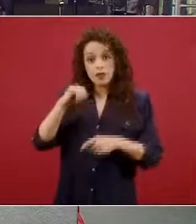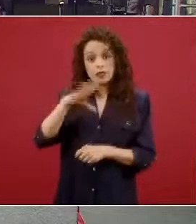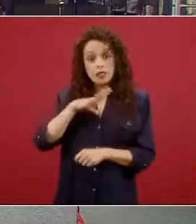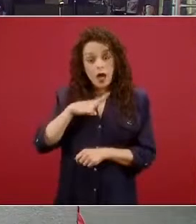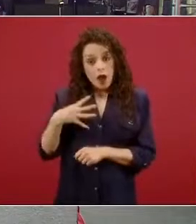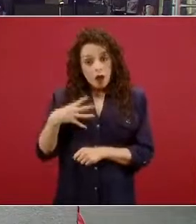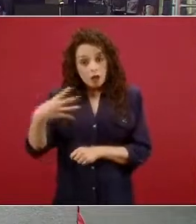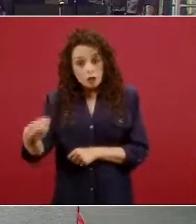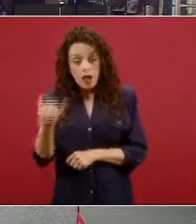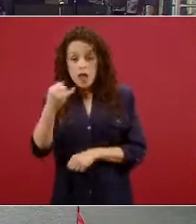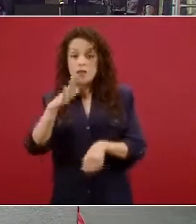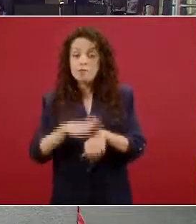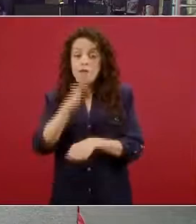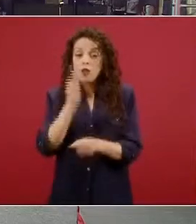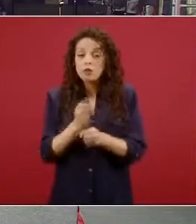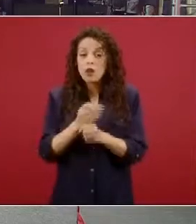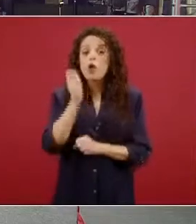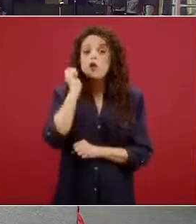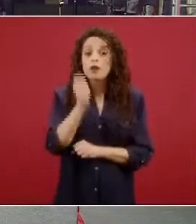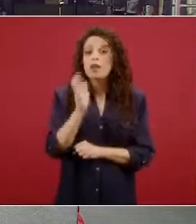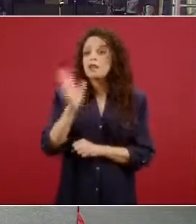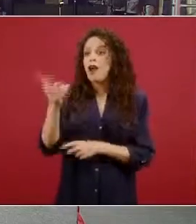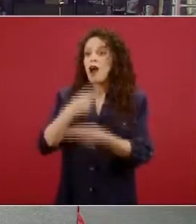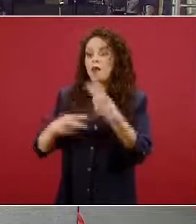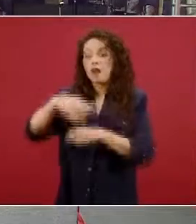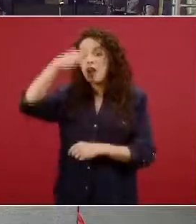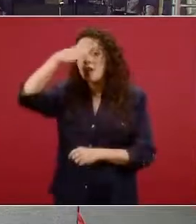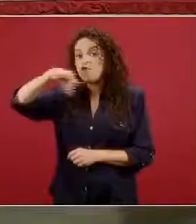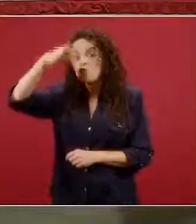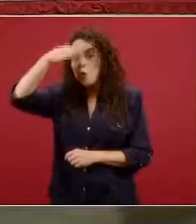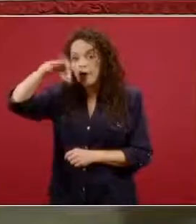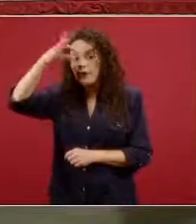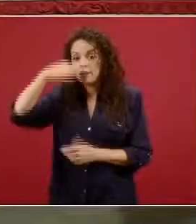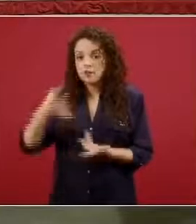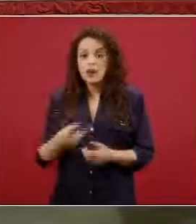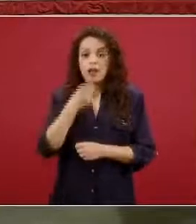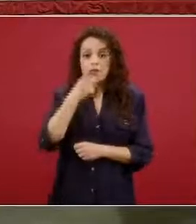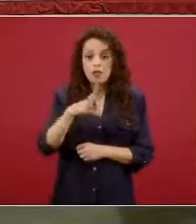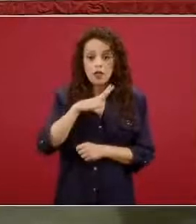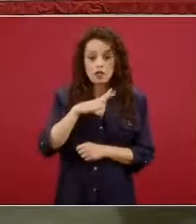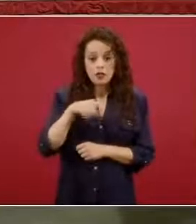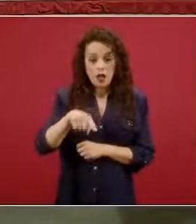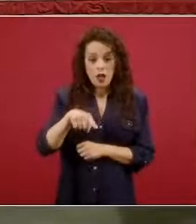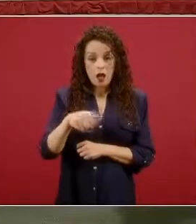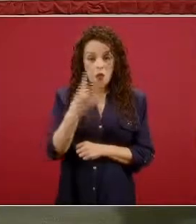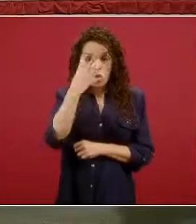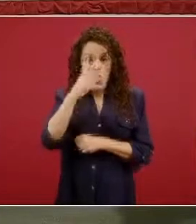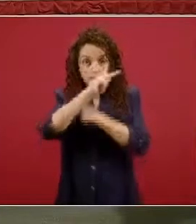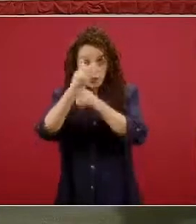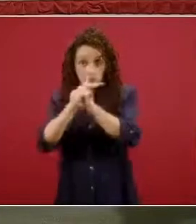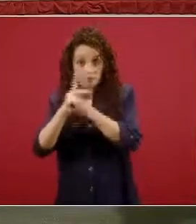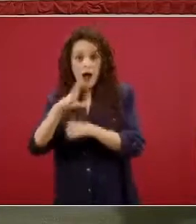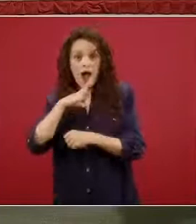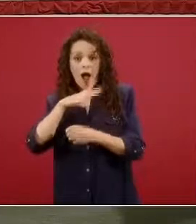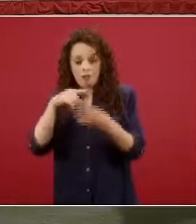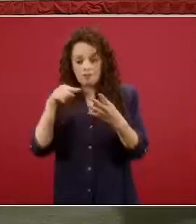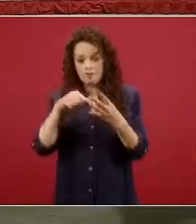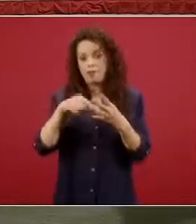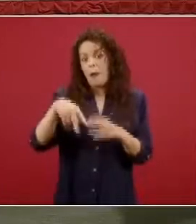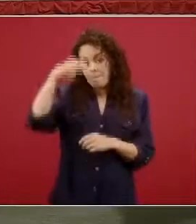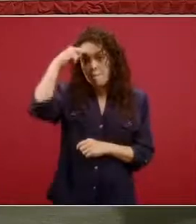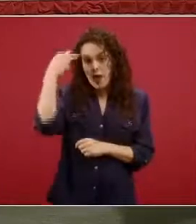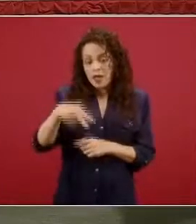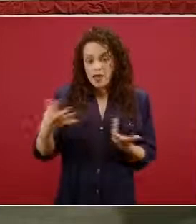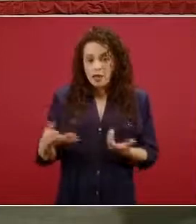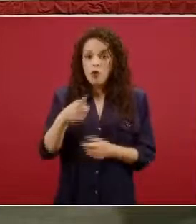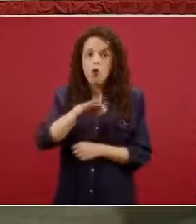la influenza ya se está presentando. Habla que México está entre estos 4 países. Pues ahora sí que, ¿qué nos